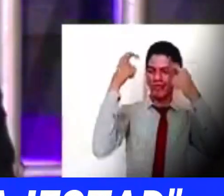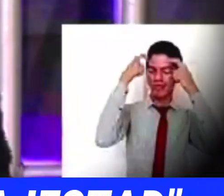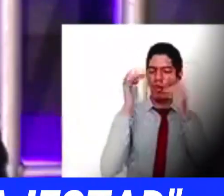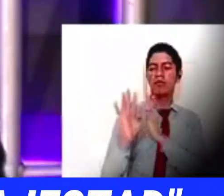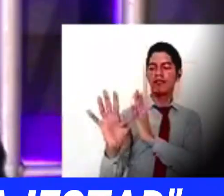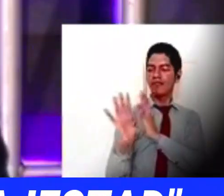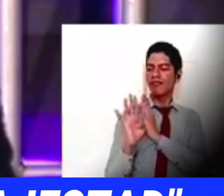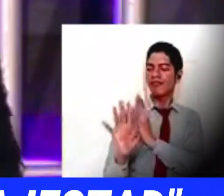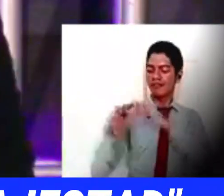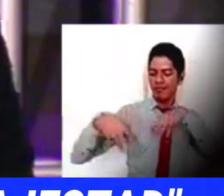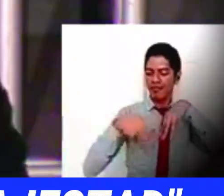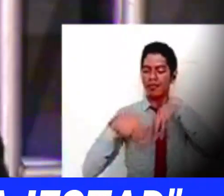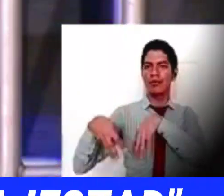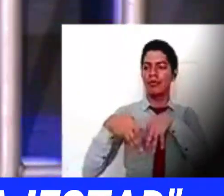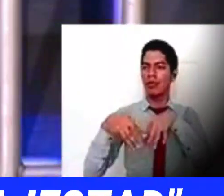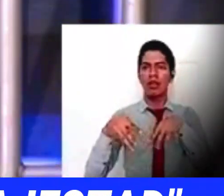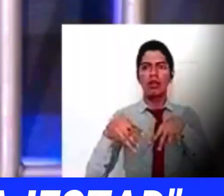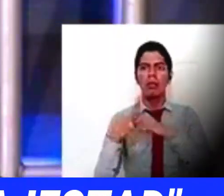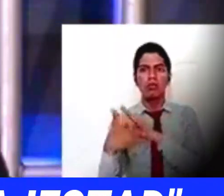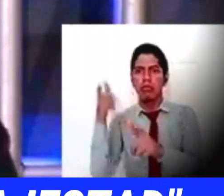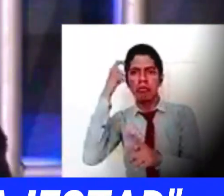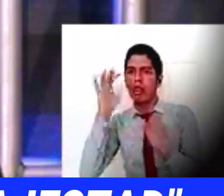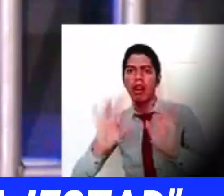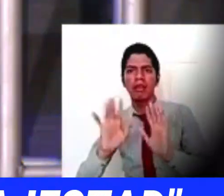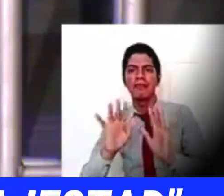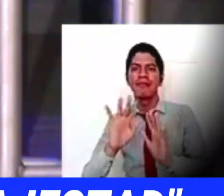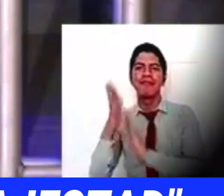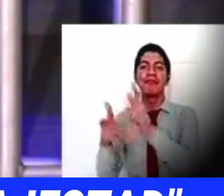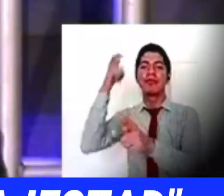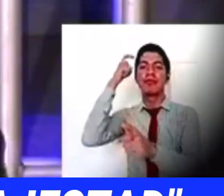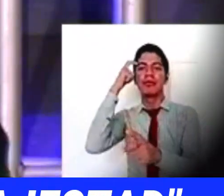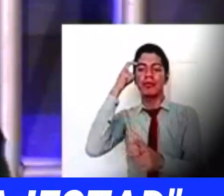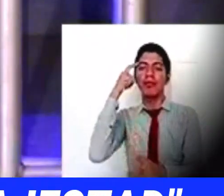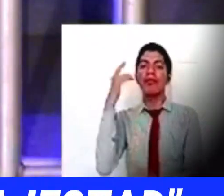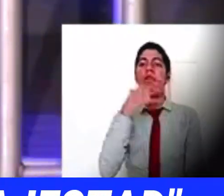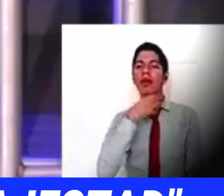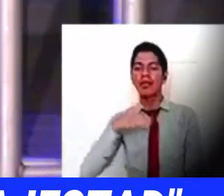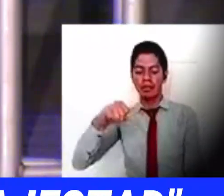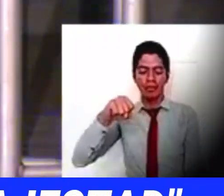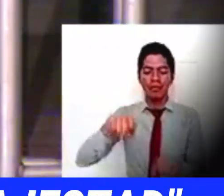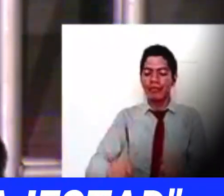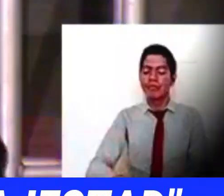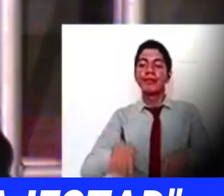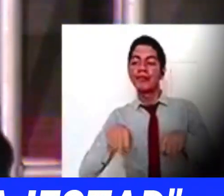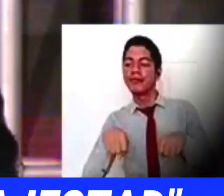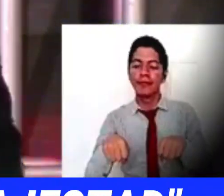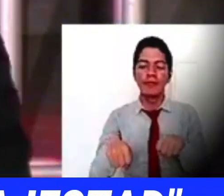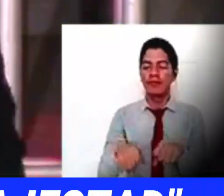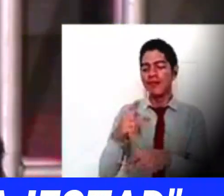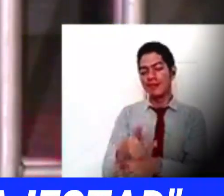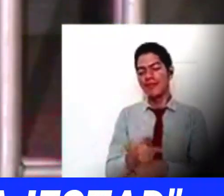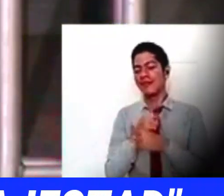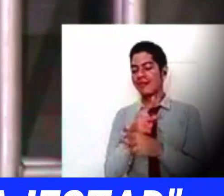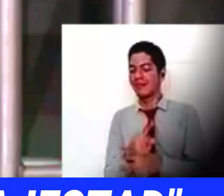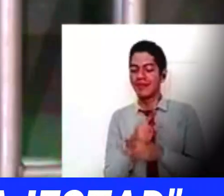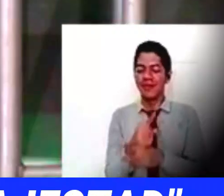privilegios. David es un cuidador de ovejas. Es una persona que su día a día tiene que ver con el campo. Su mamá le prepara